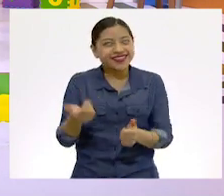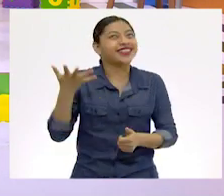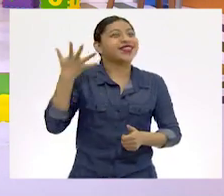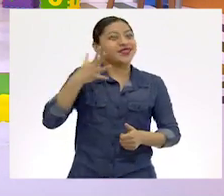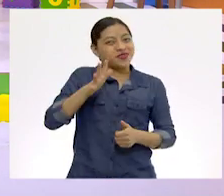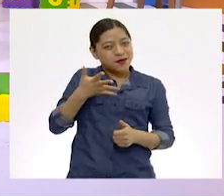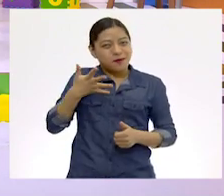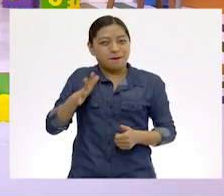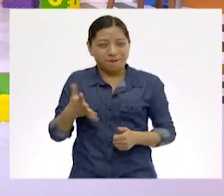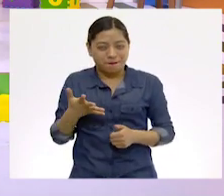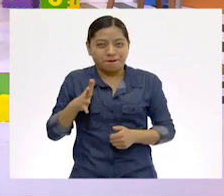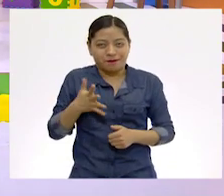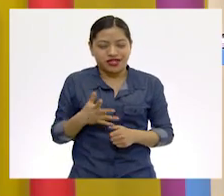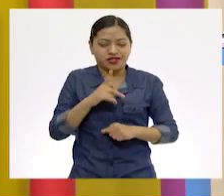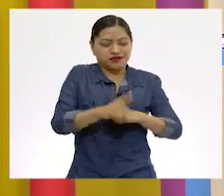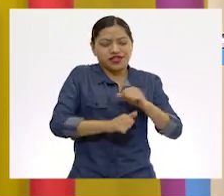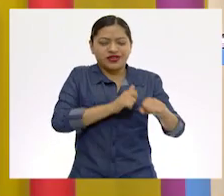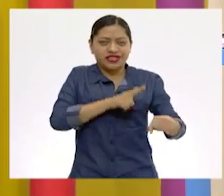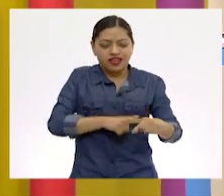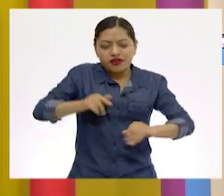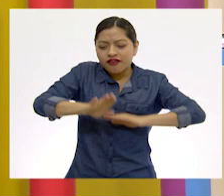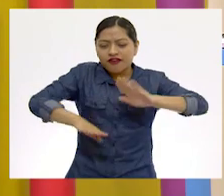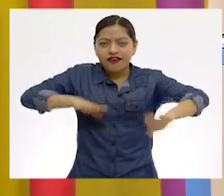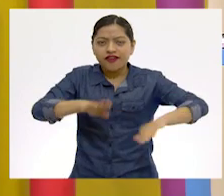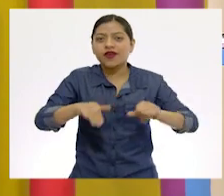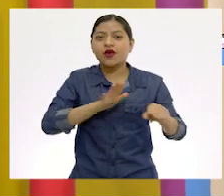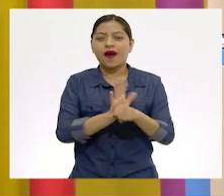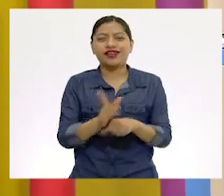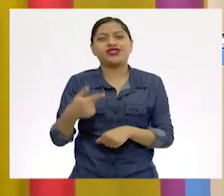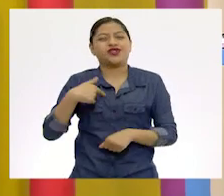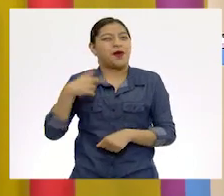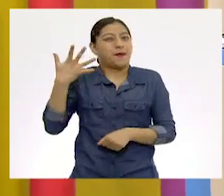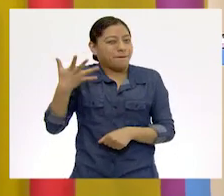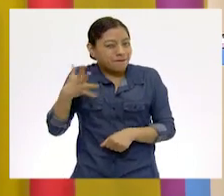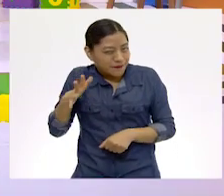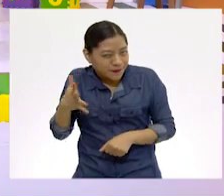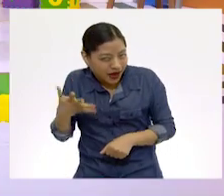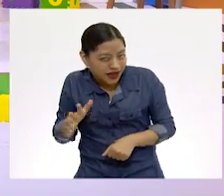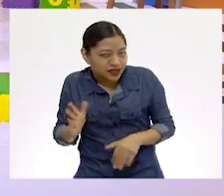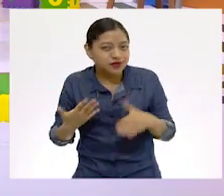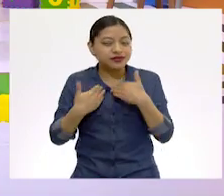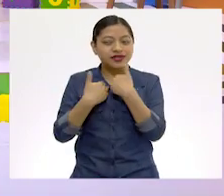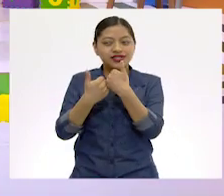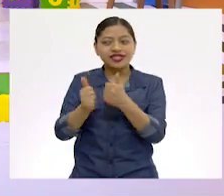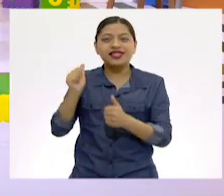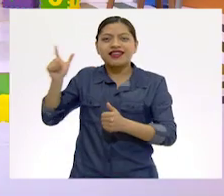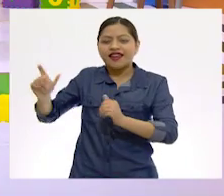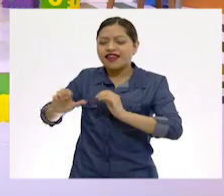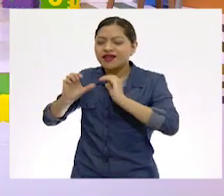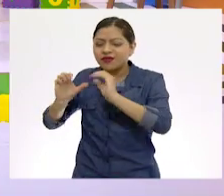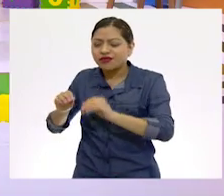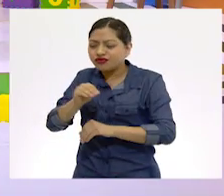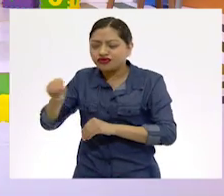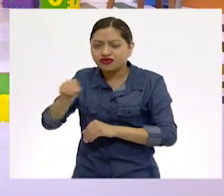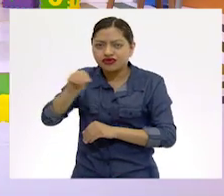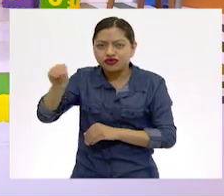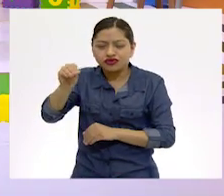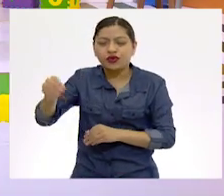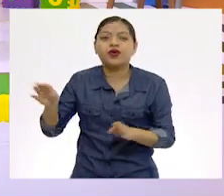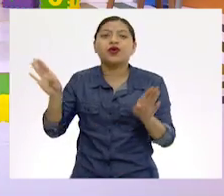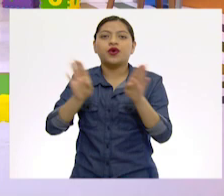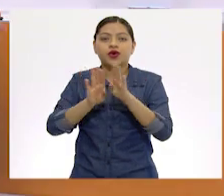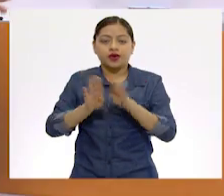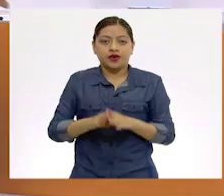vi exactamente cuáles son los animales que reptan y también más o menos vi cómo es lo que hacen para hacer su movimiento, su desplazamiento.